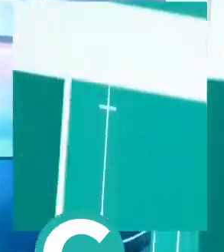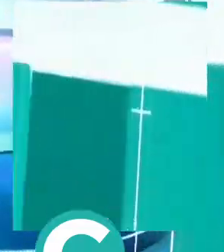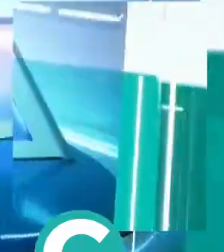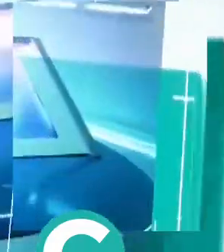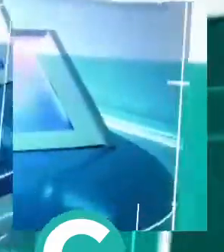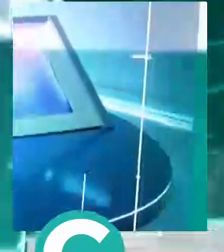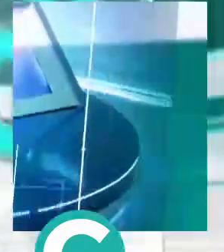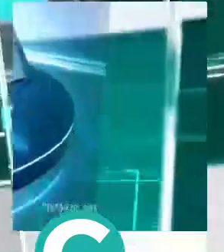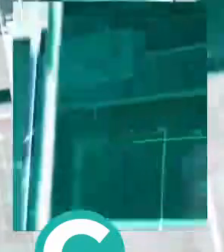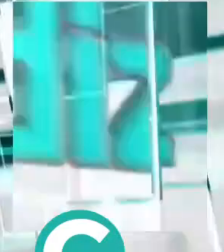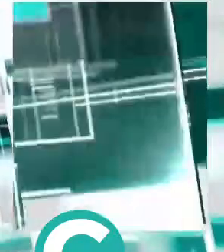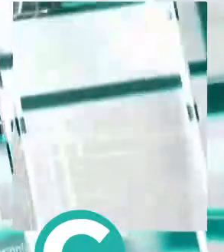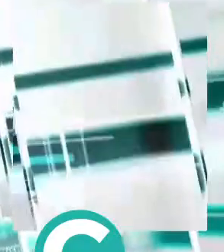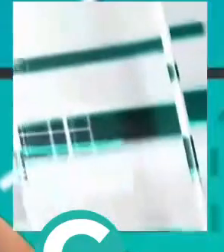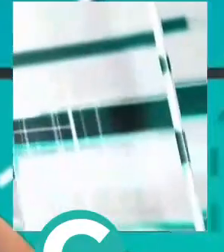¡Gracias!